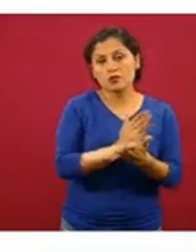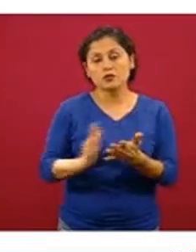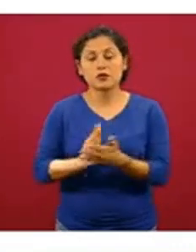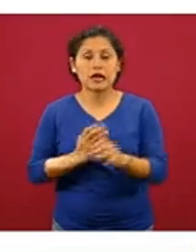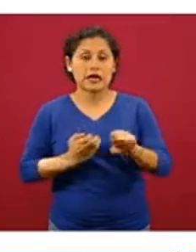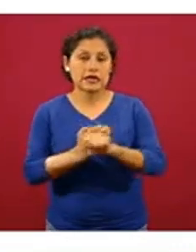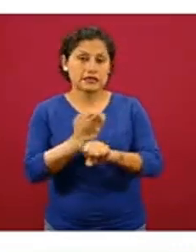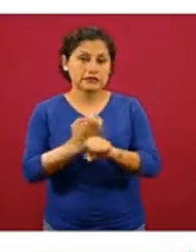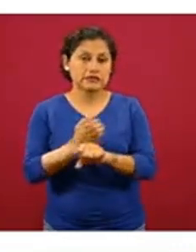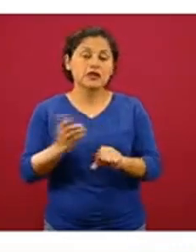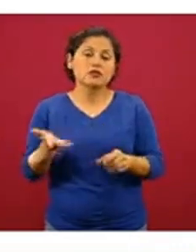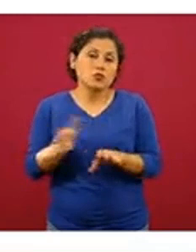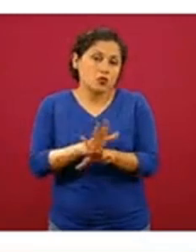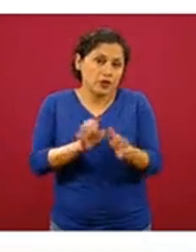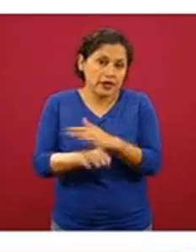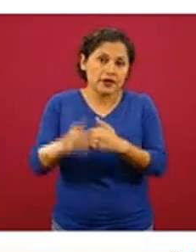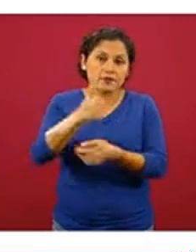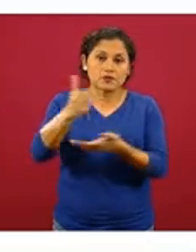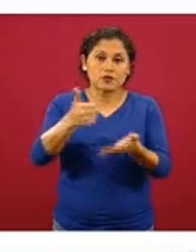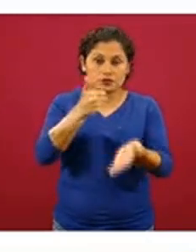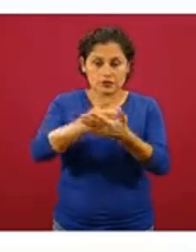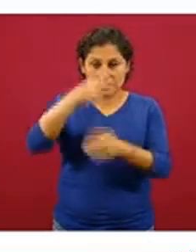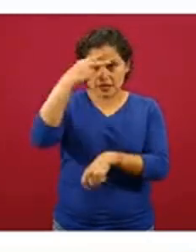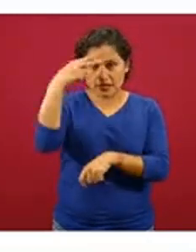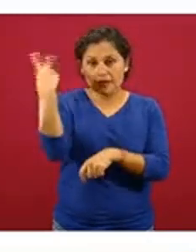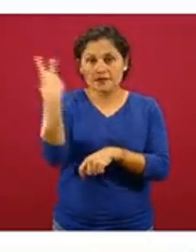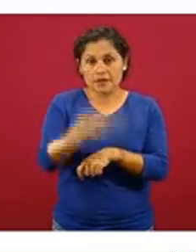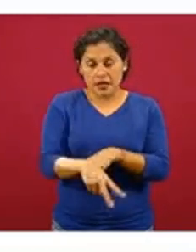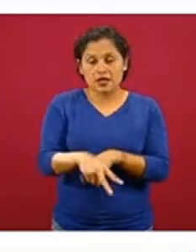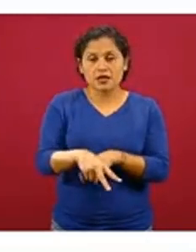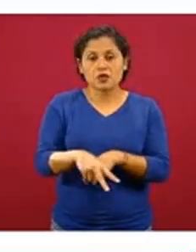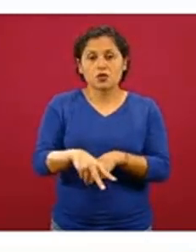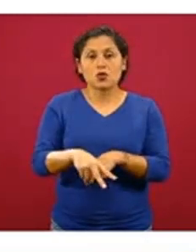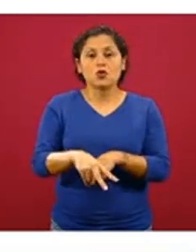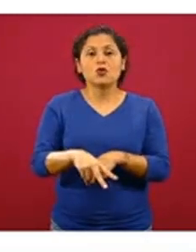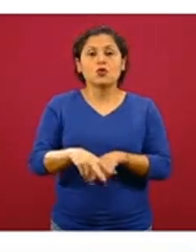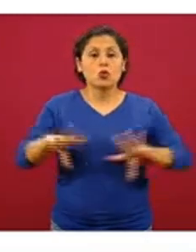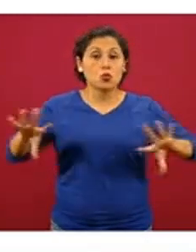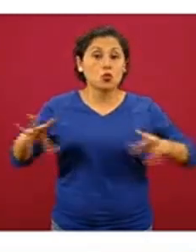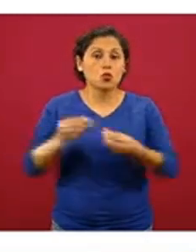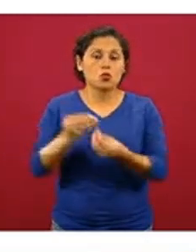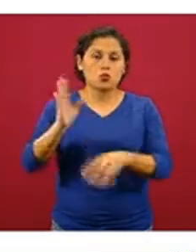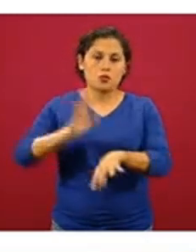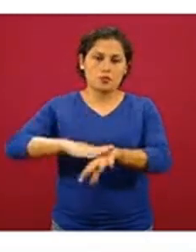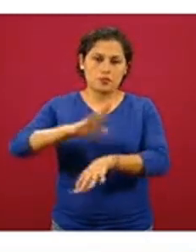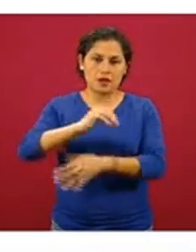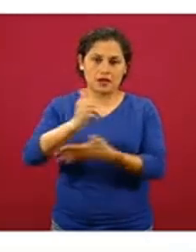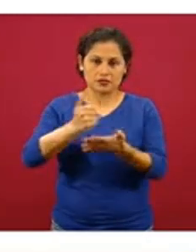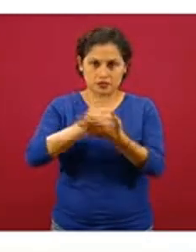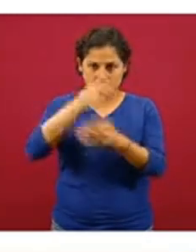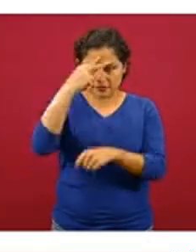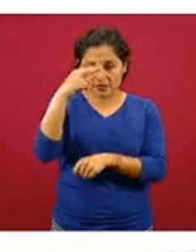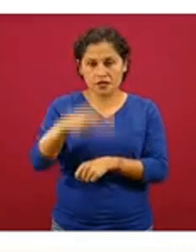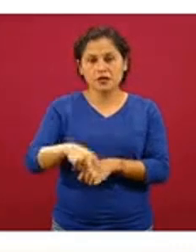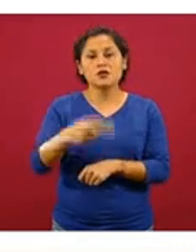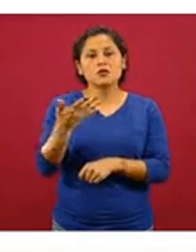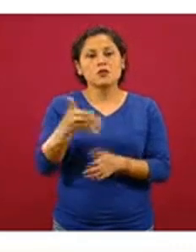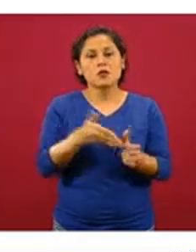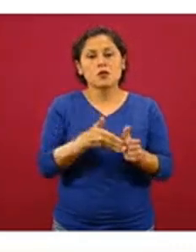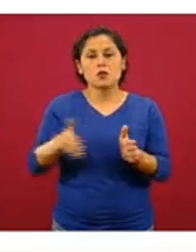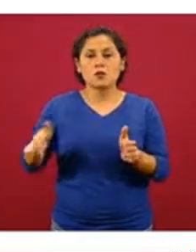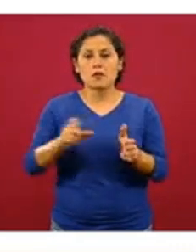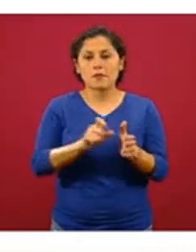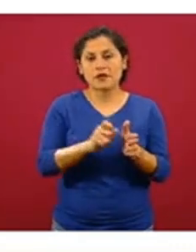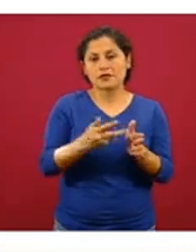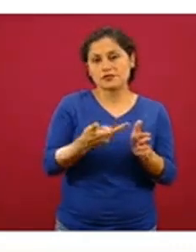Valle de México, que es la mitad del conjunto de la epidemia en el país y por lo tanto un punto intermedio entre el 28 de febrero